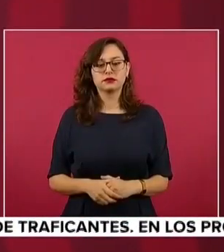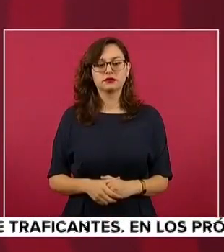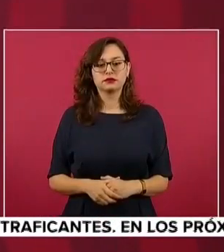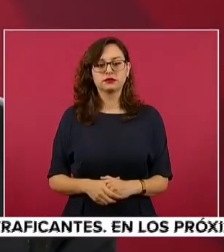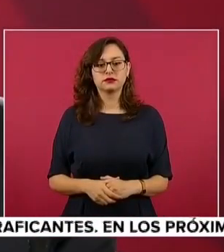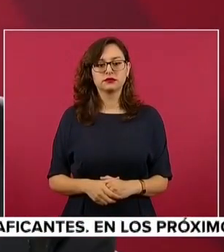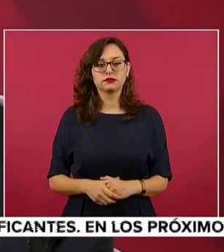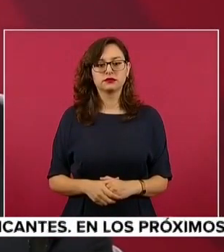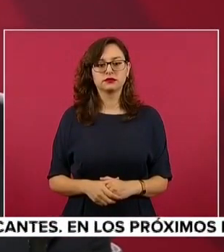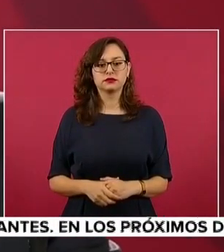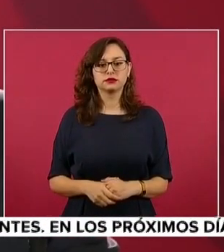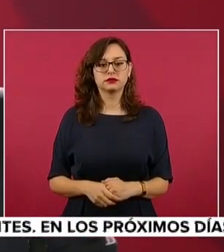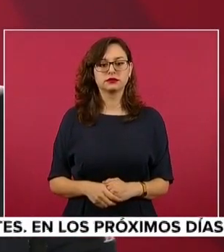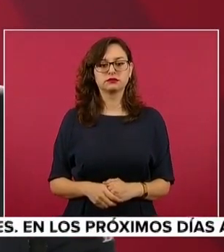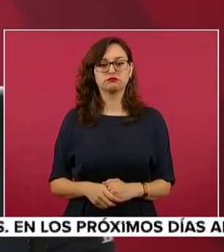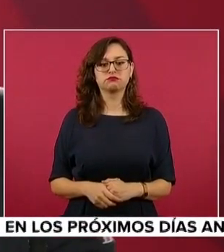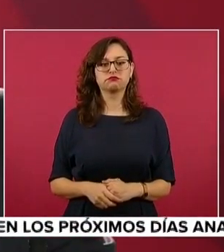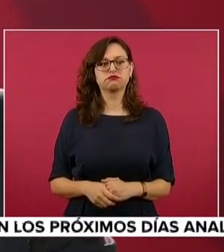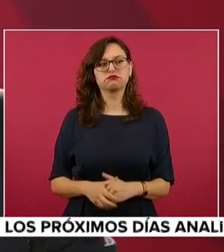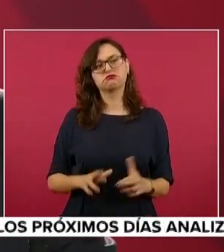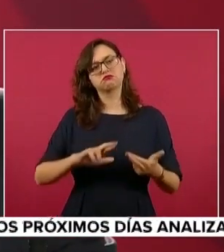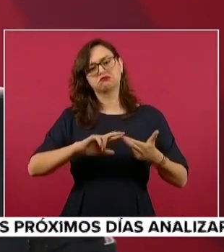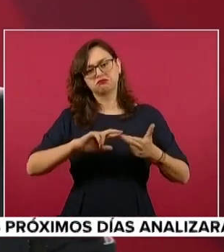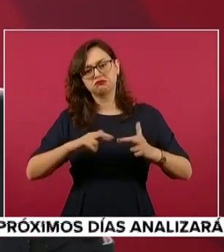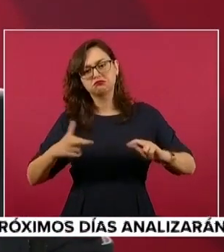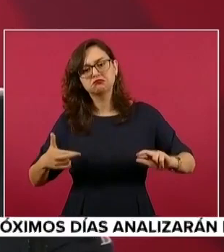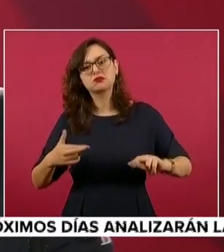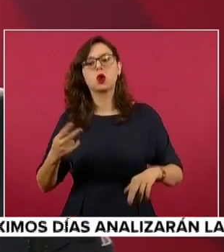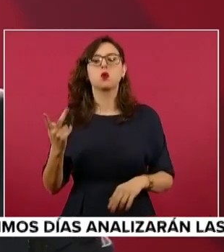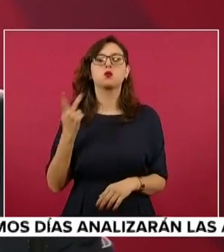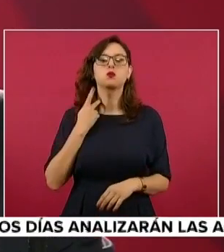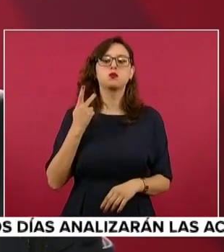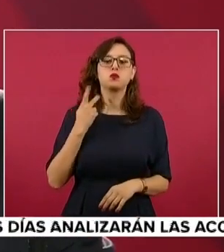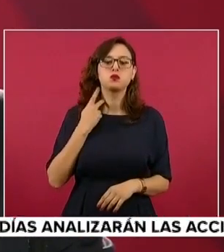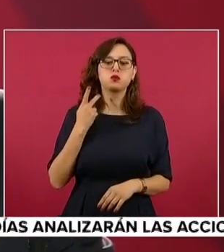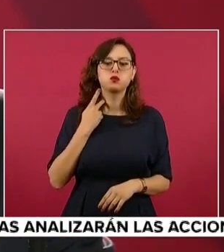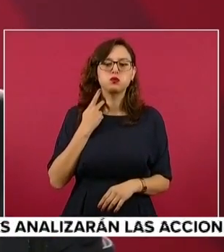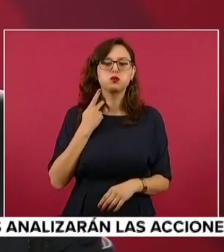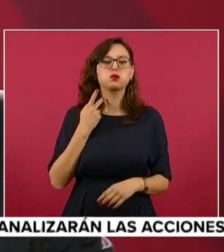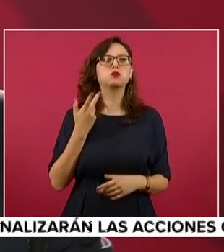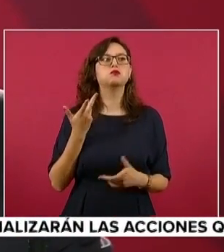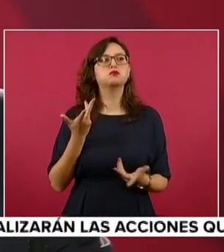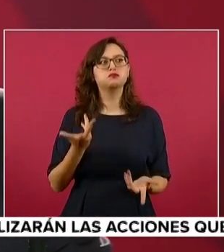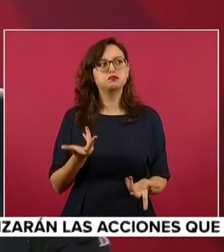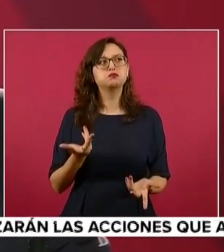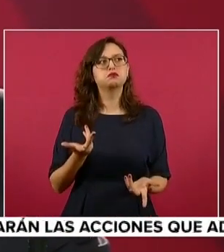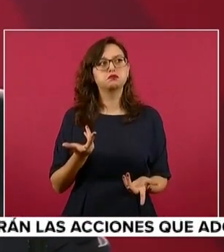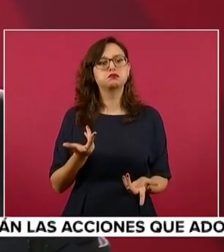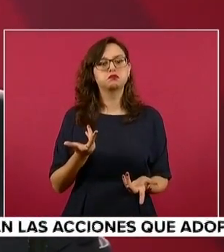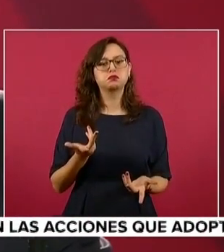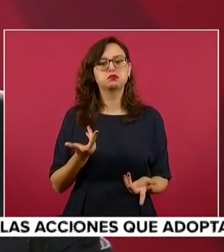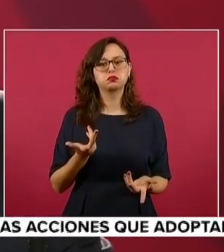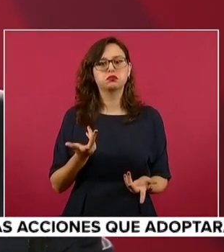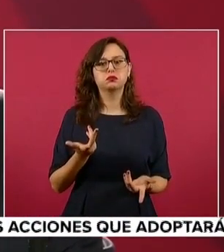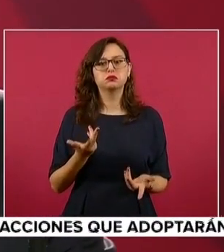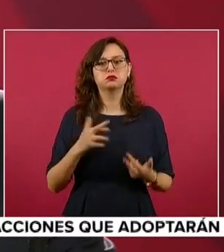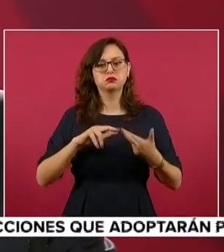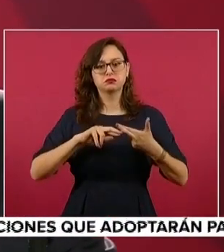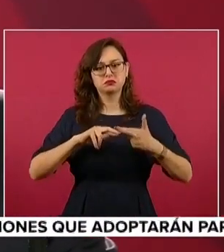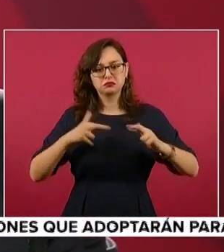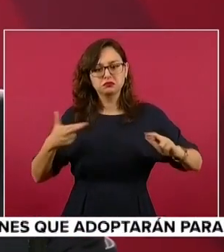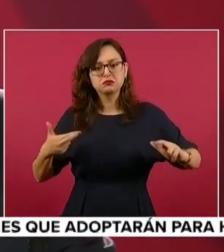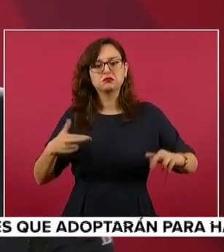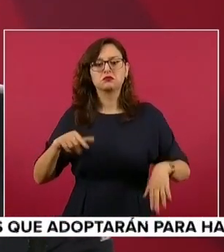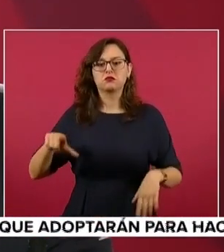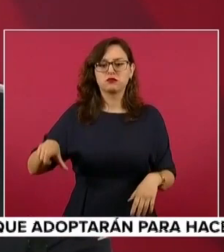Es una relación política y es una relación entre gobiernos